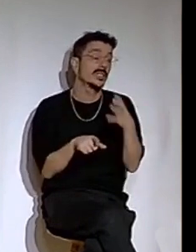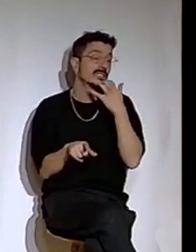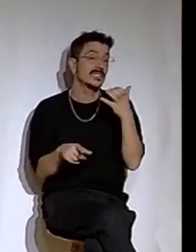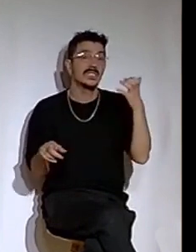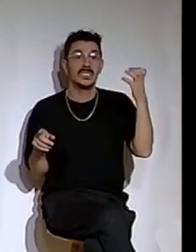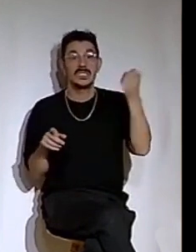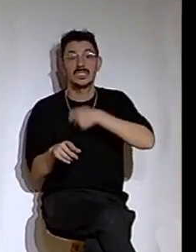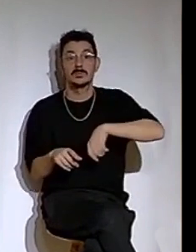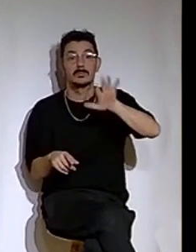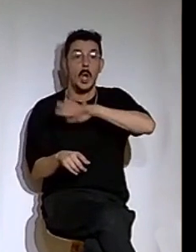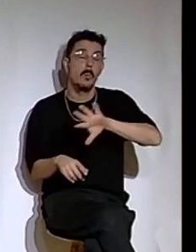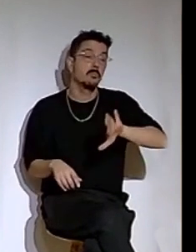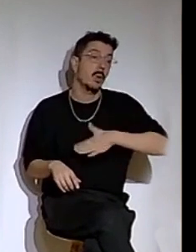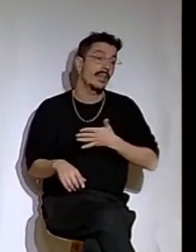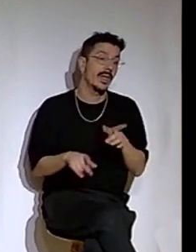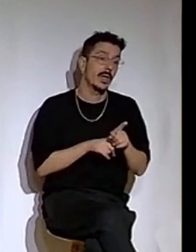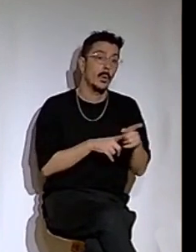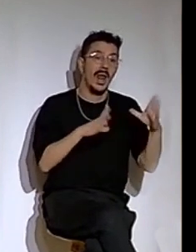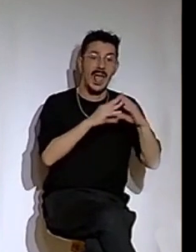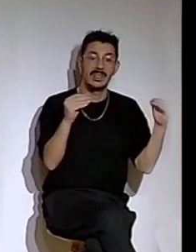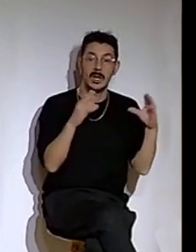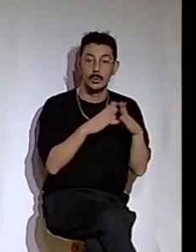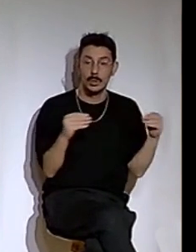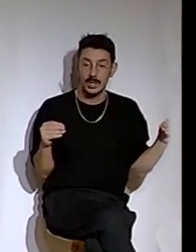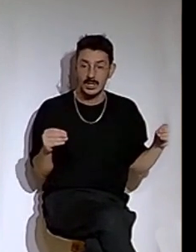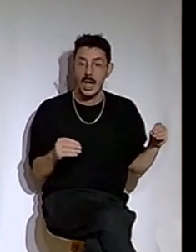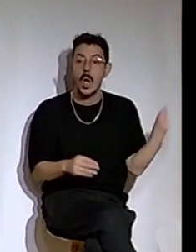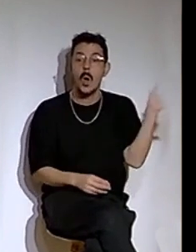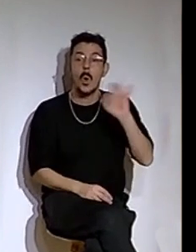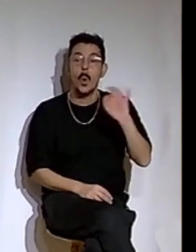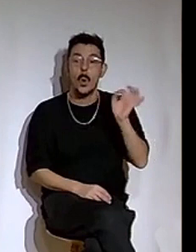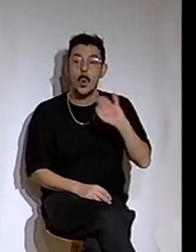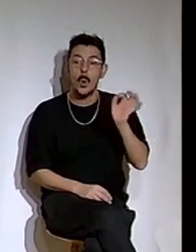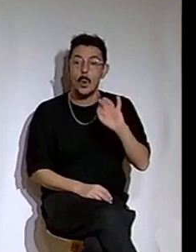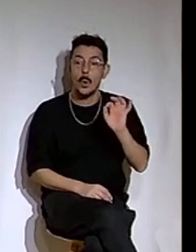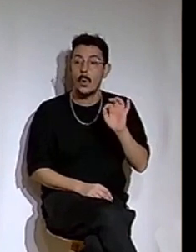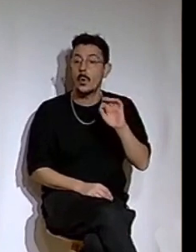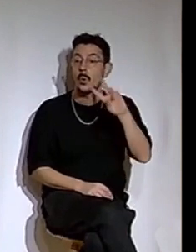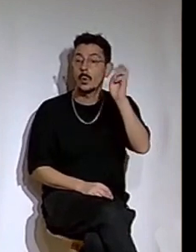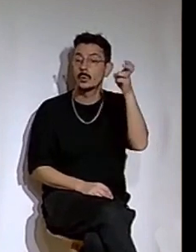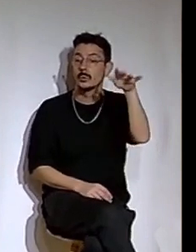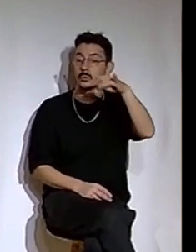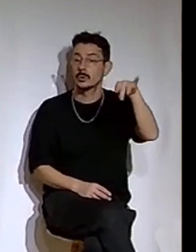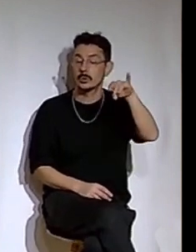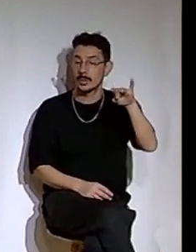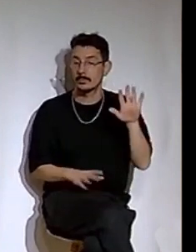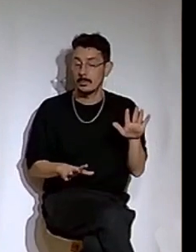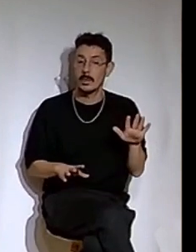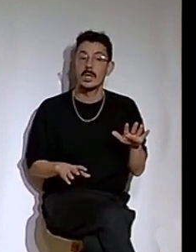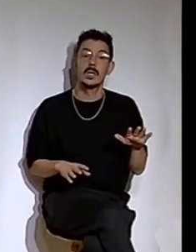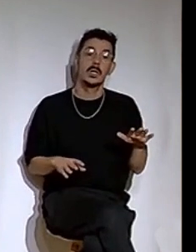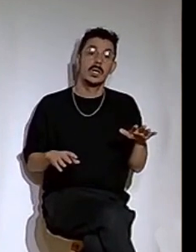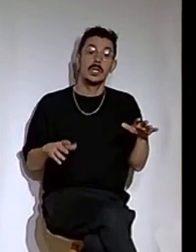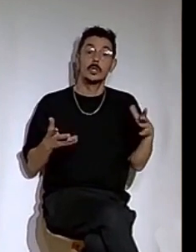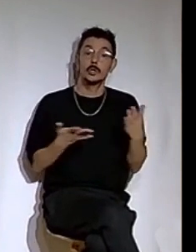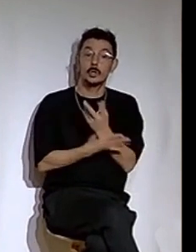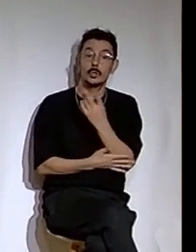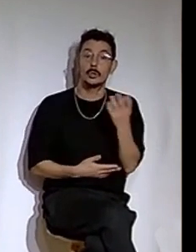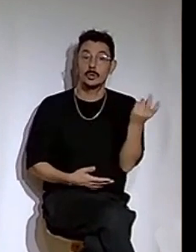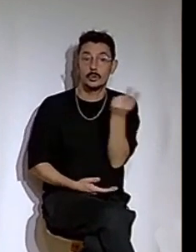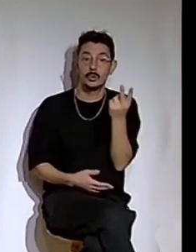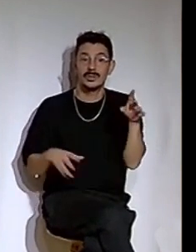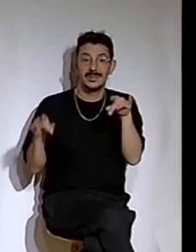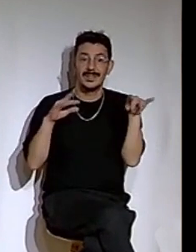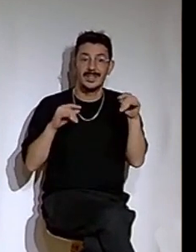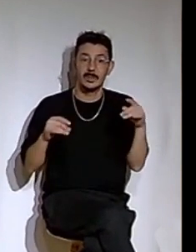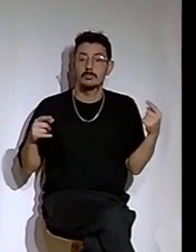colonialistas y de extractivismo sociocultural y económico porque Bueno sí que pensamos que es muy importante que las personas que